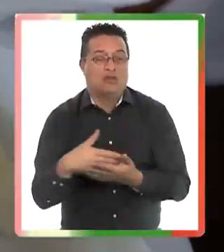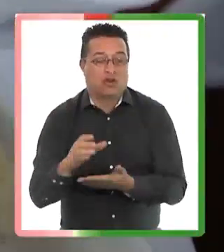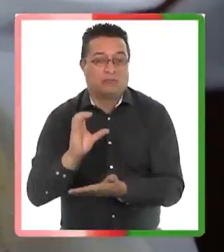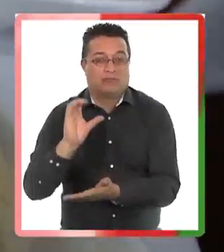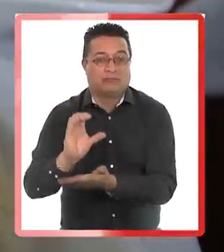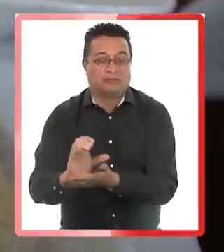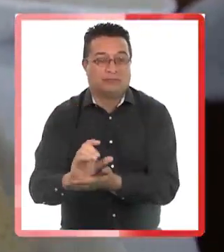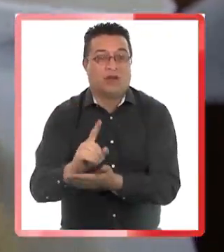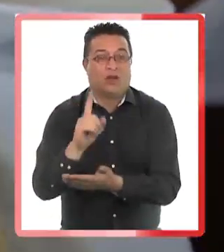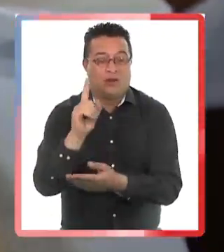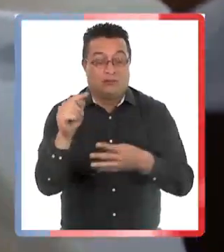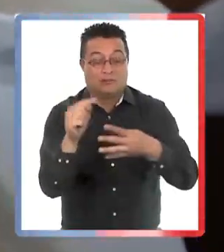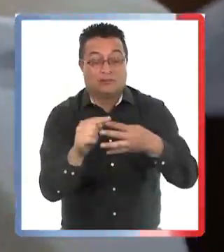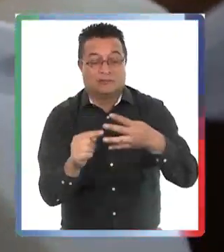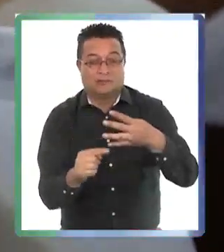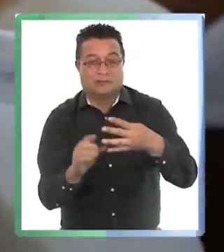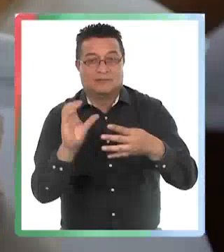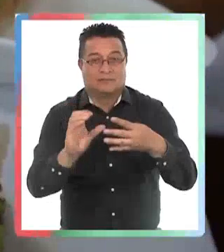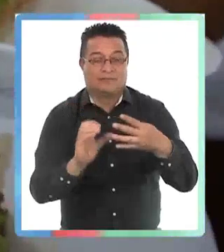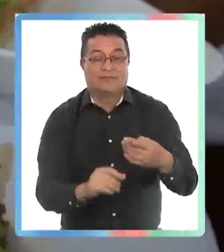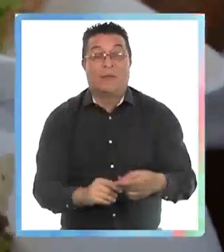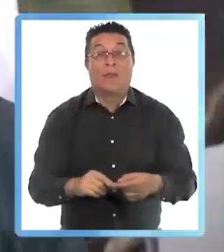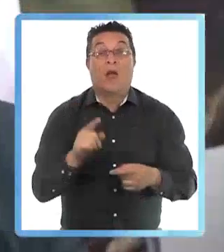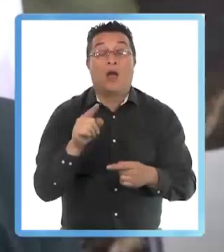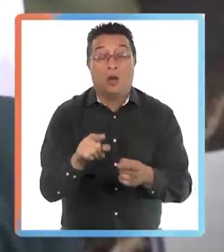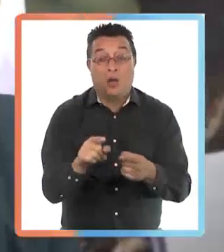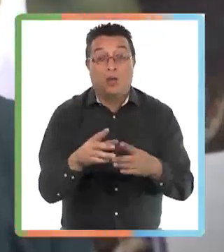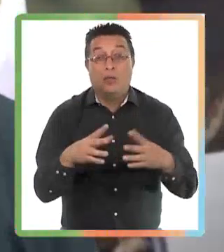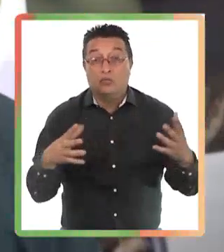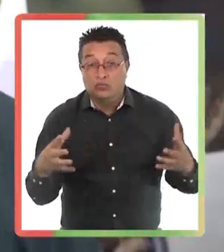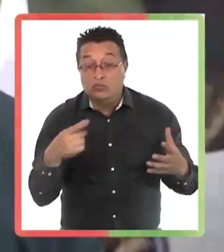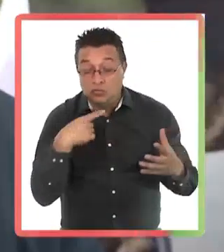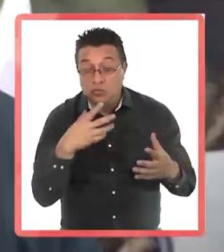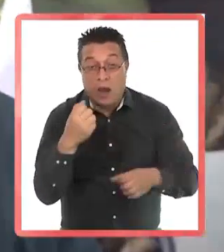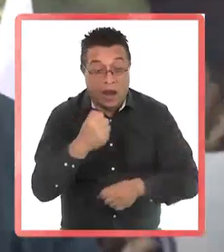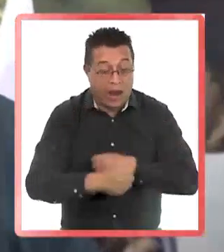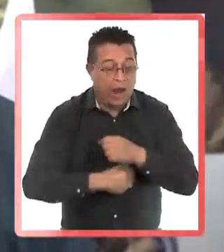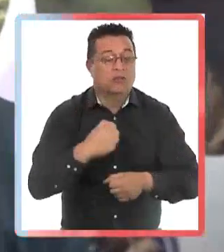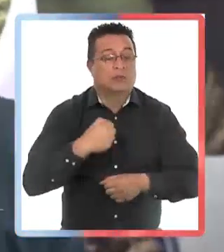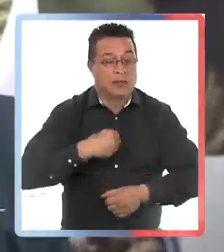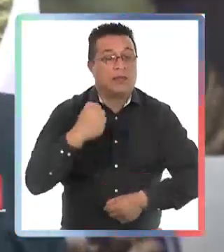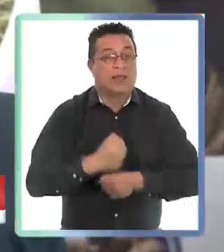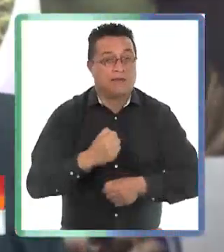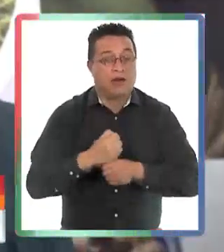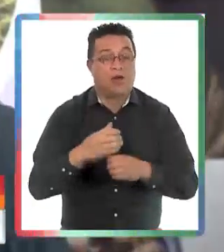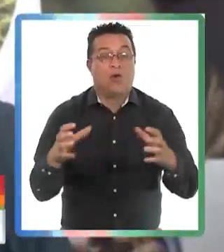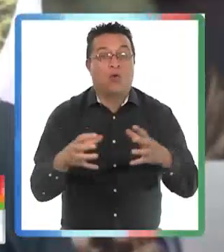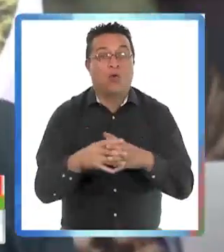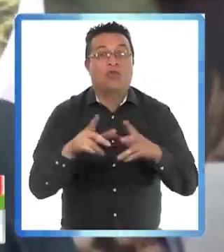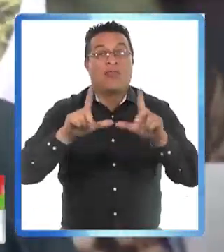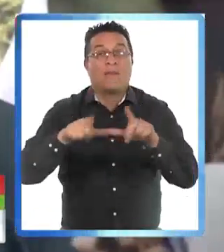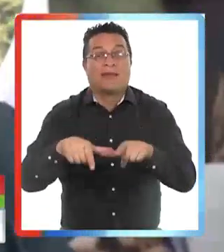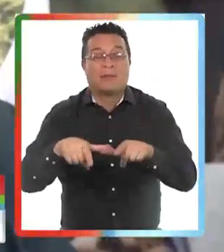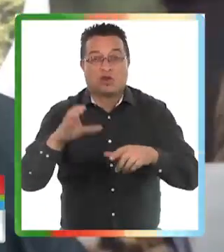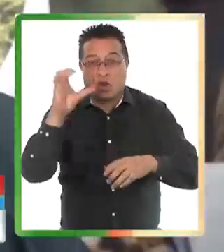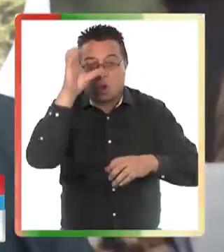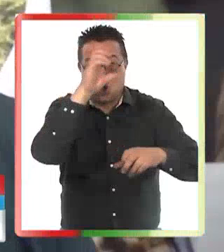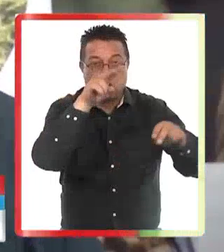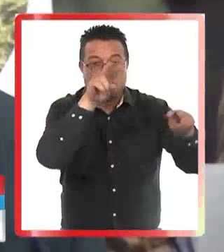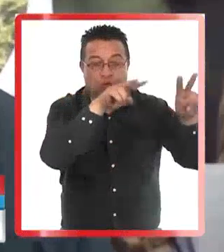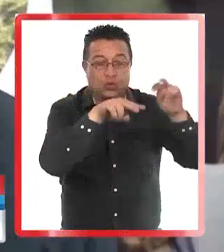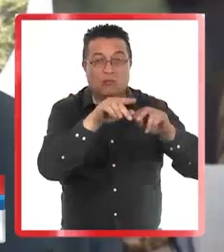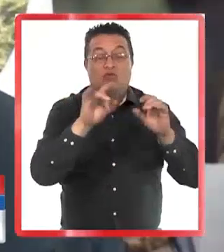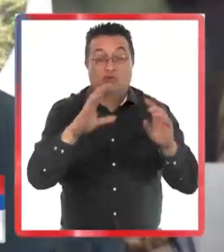de 1.000.000 de pesos para cada categoría. Nosotros hace mucho rato que venimos trabajando junto con el Departamento de Turismo